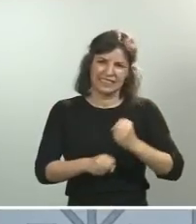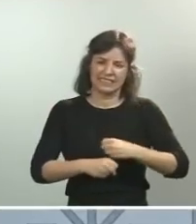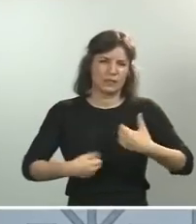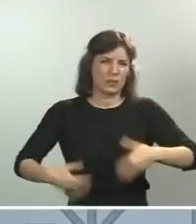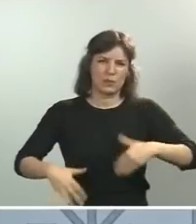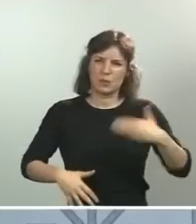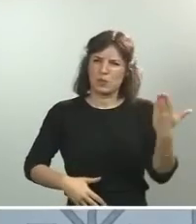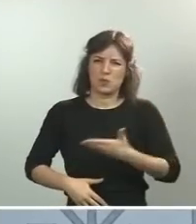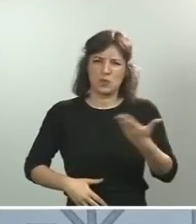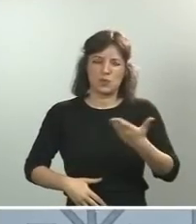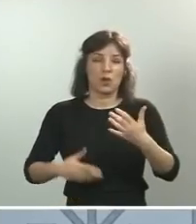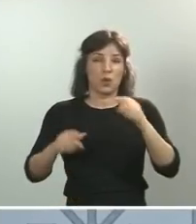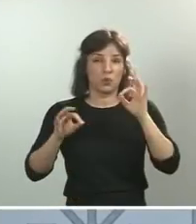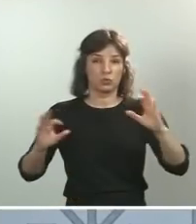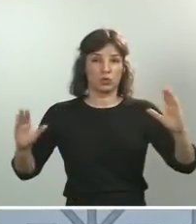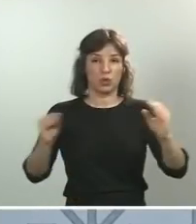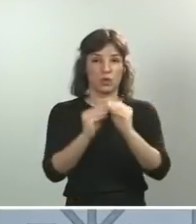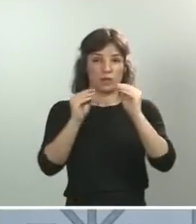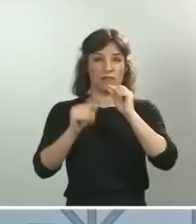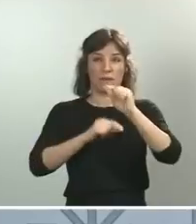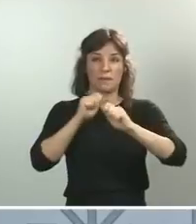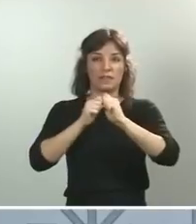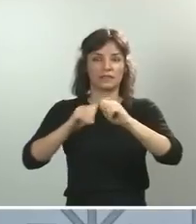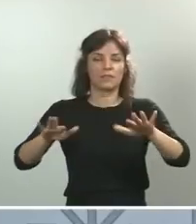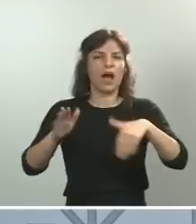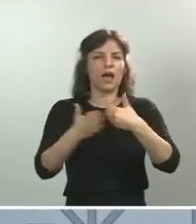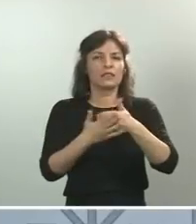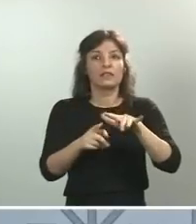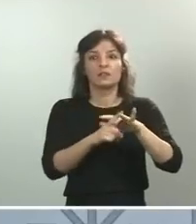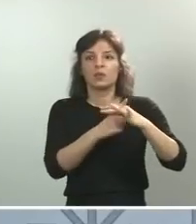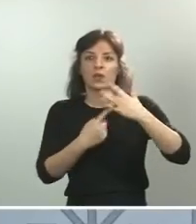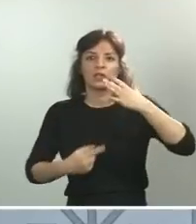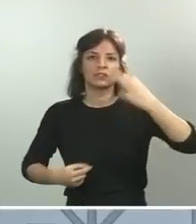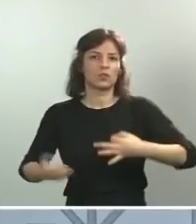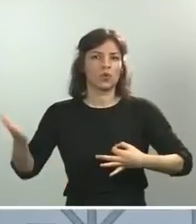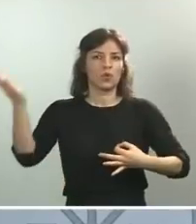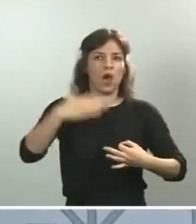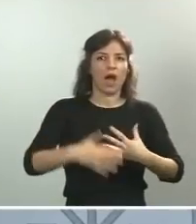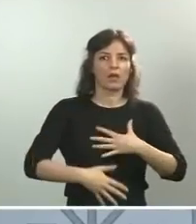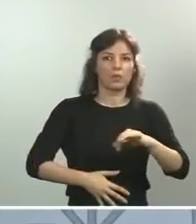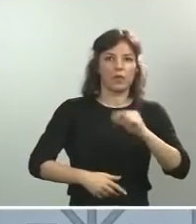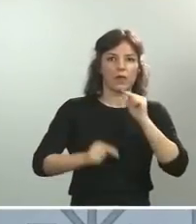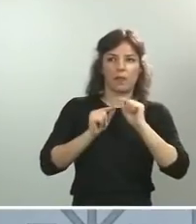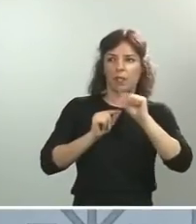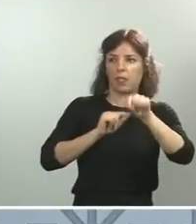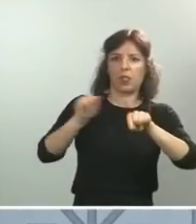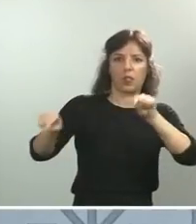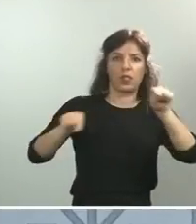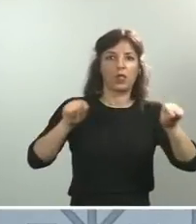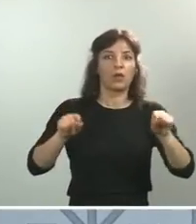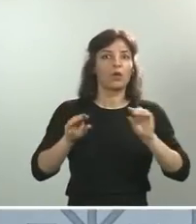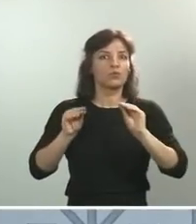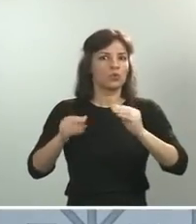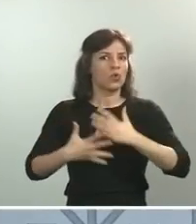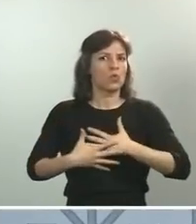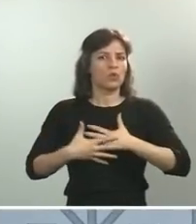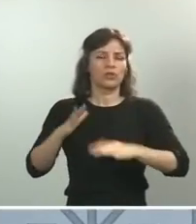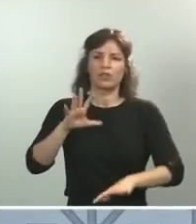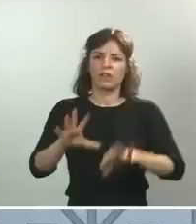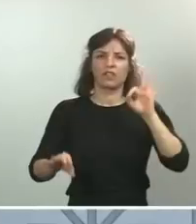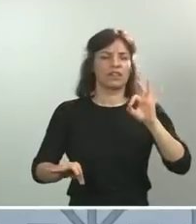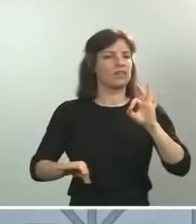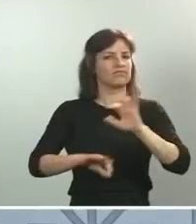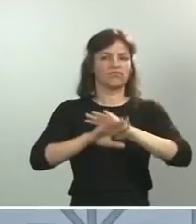seguro en términos de contagiarse ou non contagiarse por sú propia decisión voluntariamente, han estado día e noite